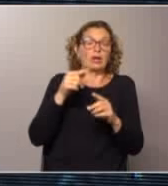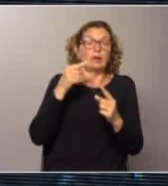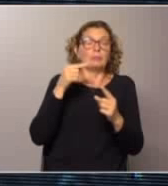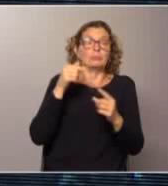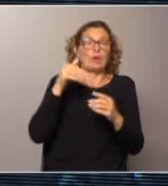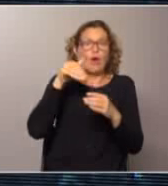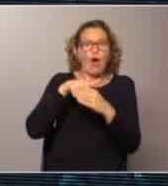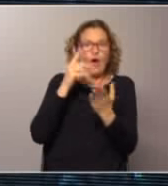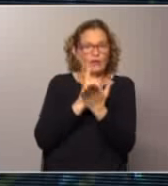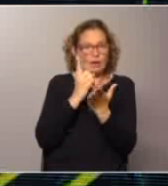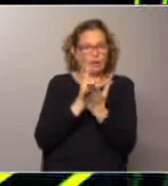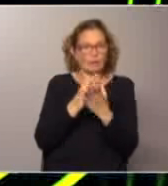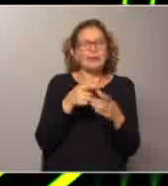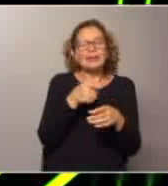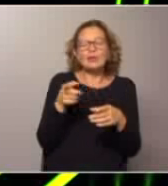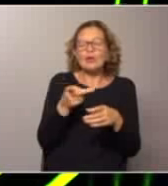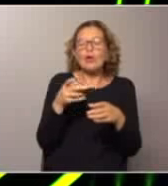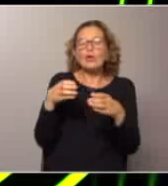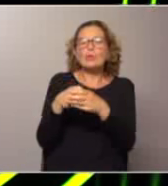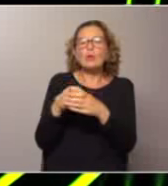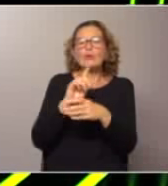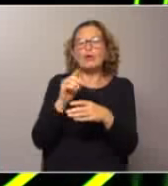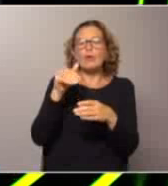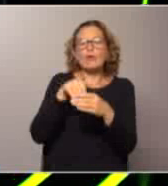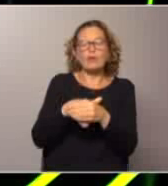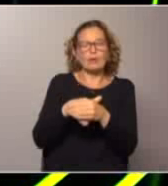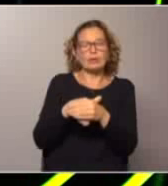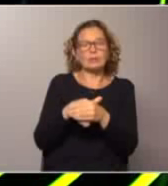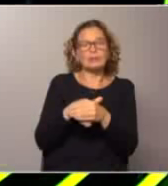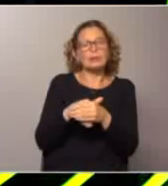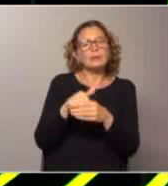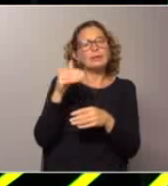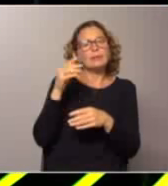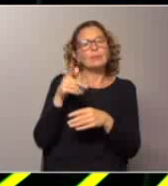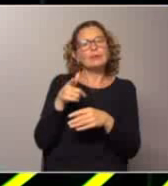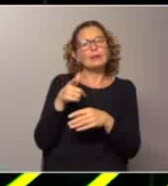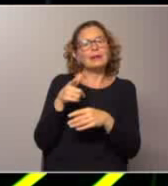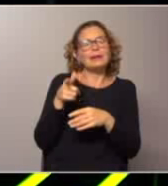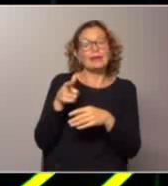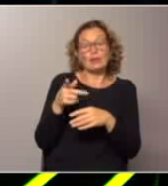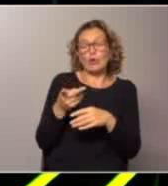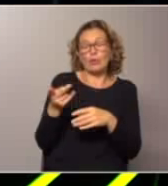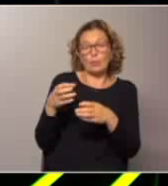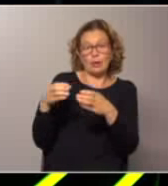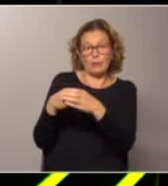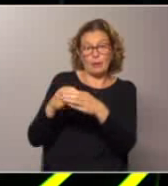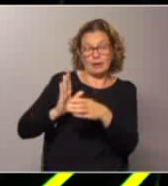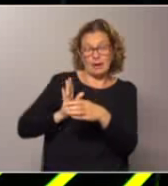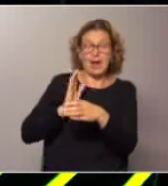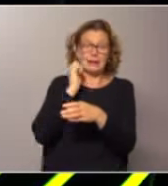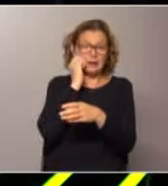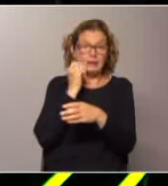era que esos grupos no fueran a votar porque normalmente votan demócrata uno de esos grupos eran las mujeres afroamericanas